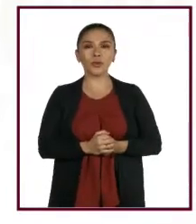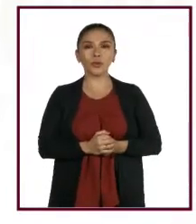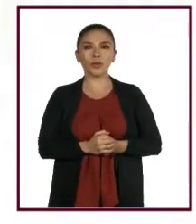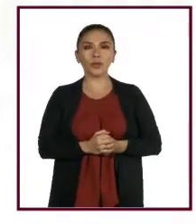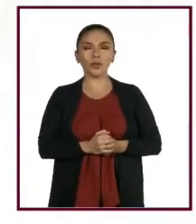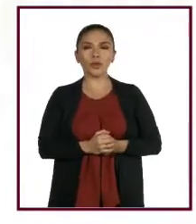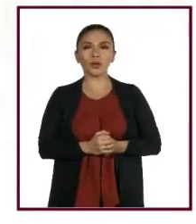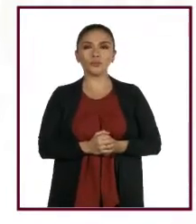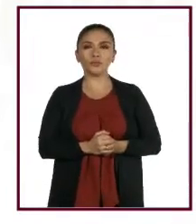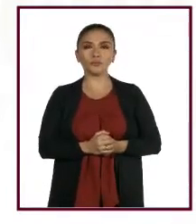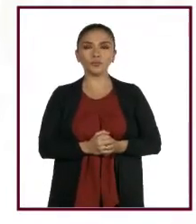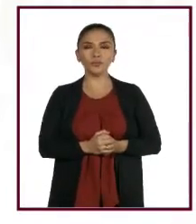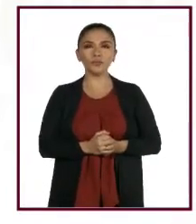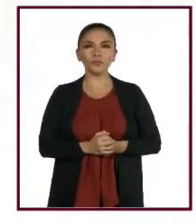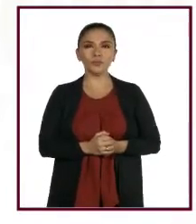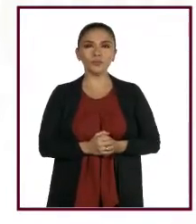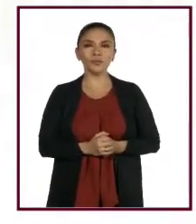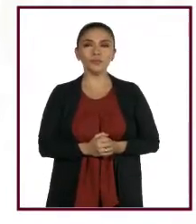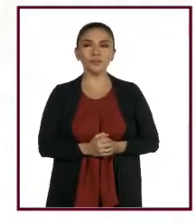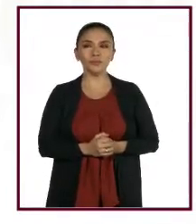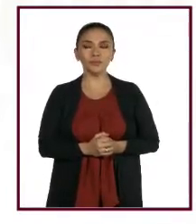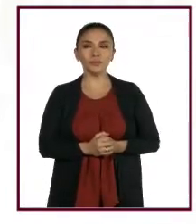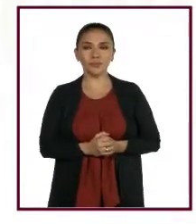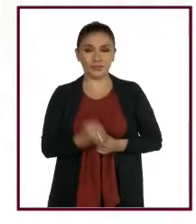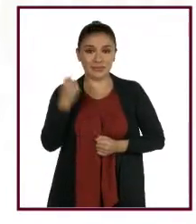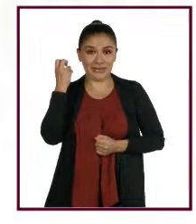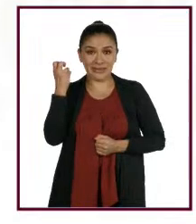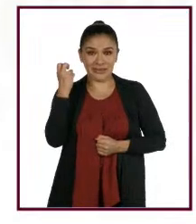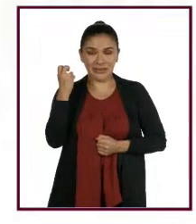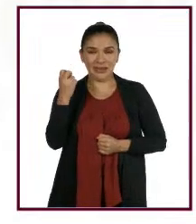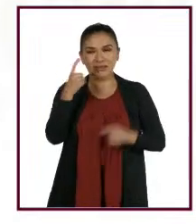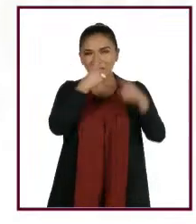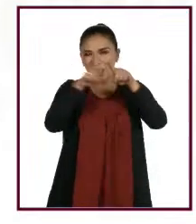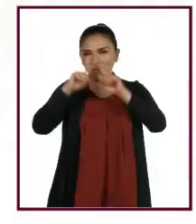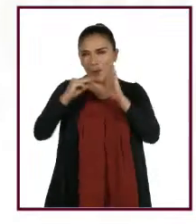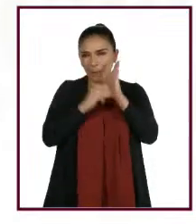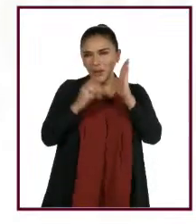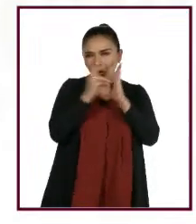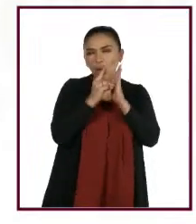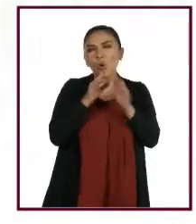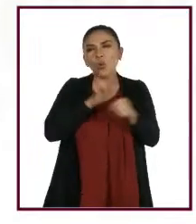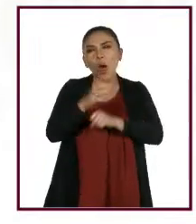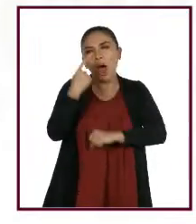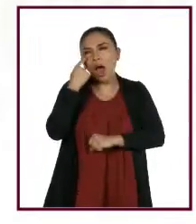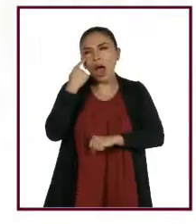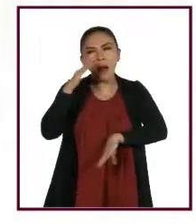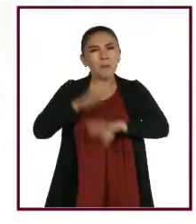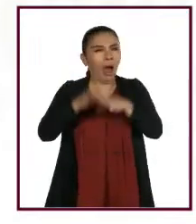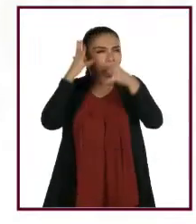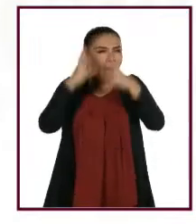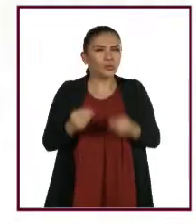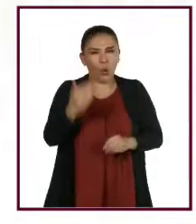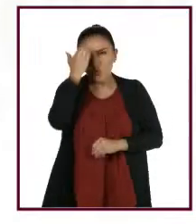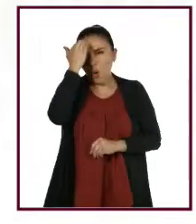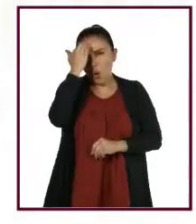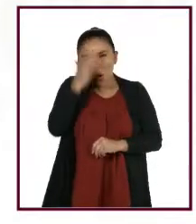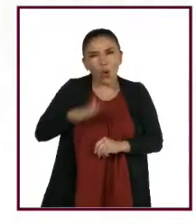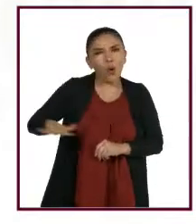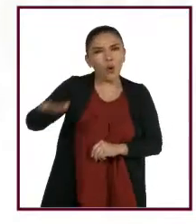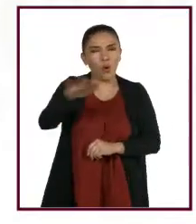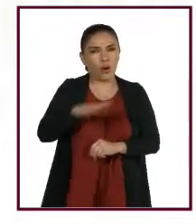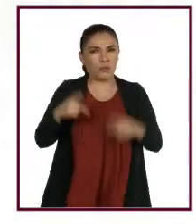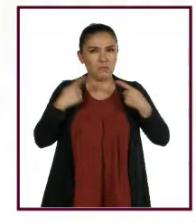Ya vimos que justamente en los métodos, el que es más frecuente y tal vez hasta generalizado en la